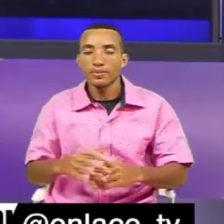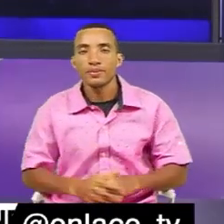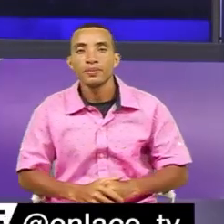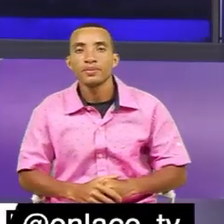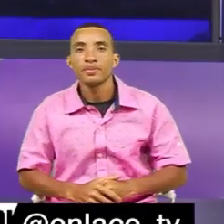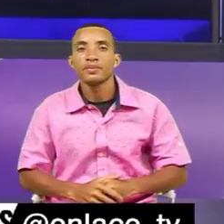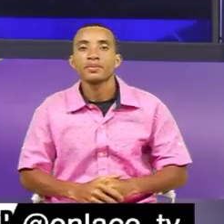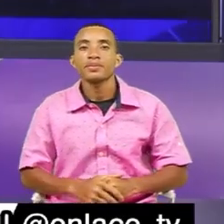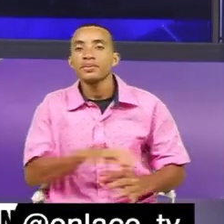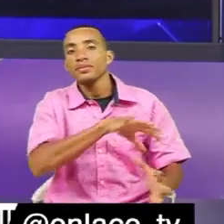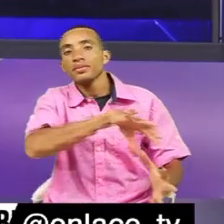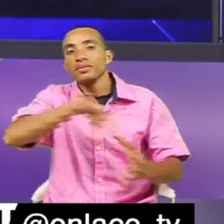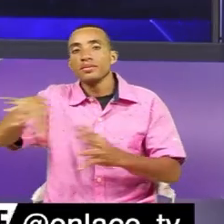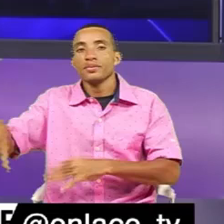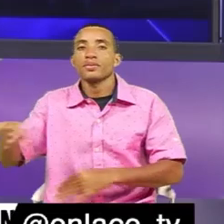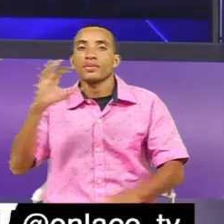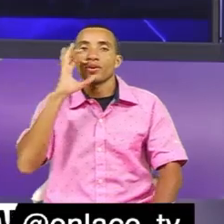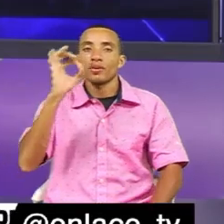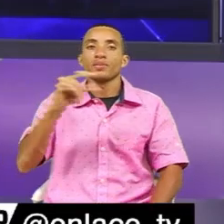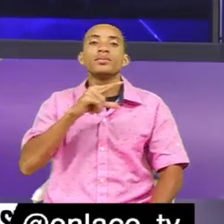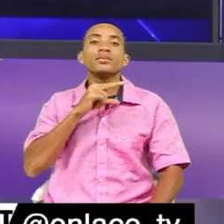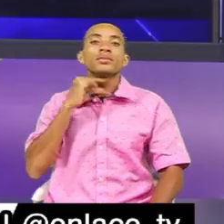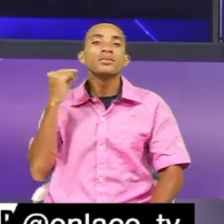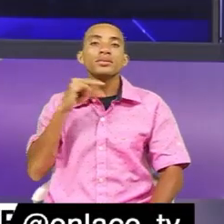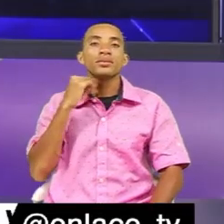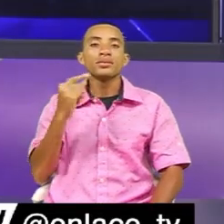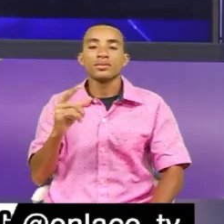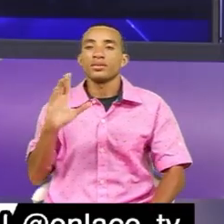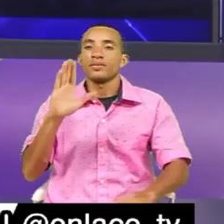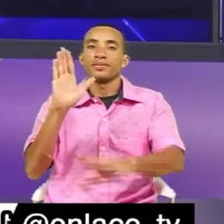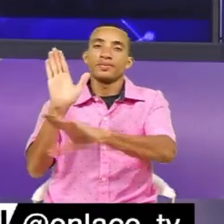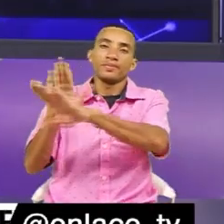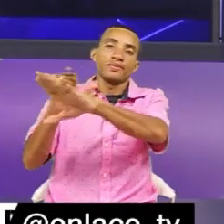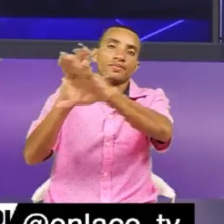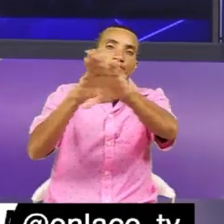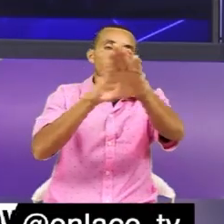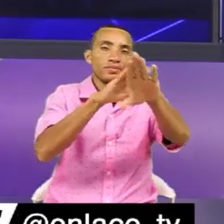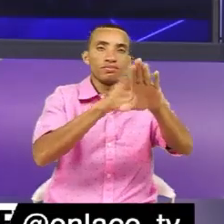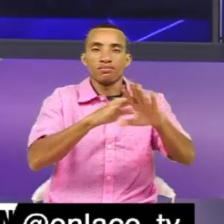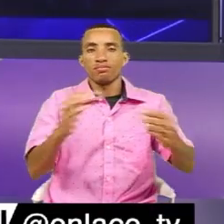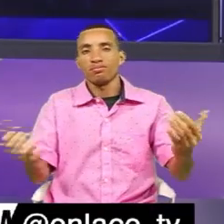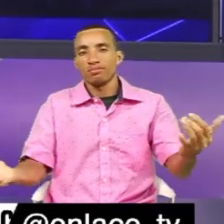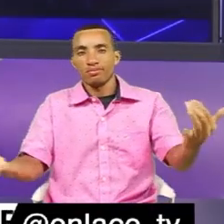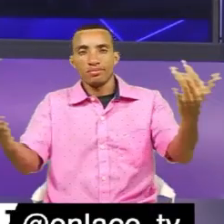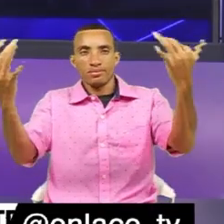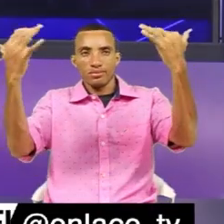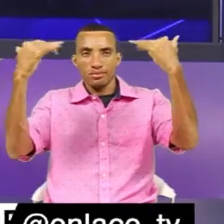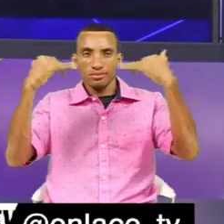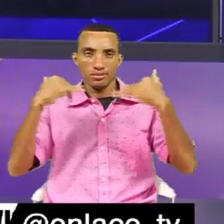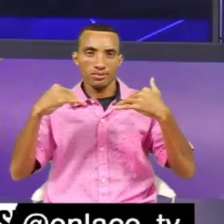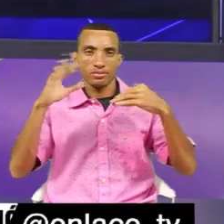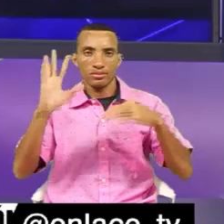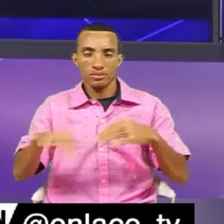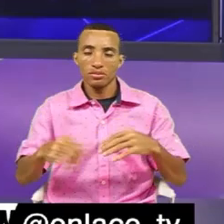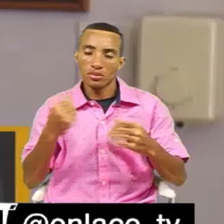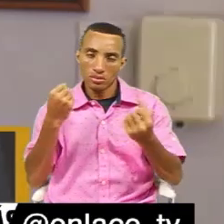Monseñor Camilo Fernando Castrellón instó a la ciudadanía a participar cuando se convoque al plebiscito por la paz de Colombia.